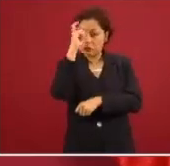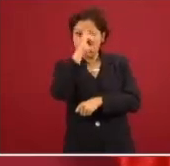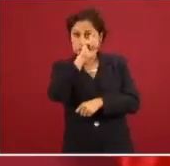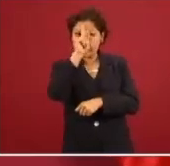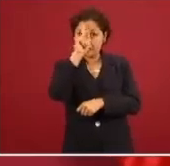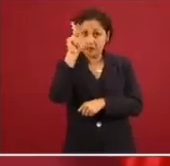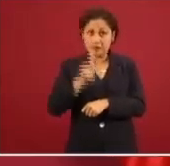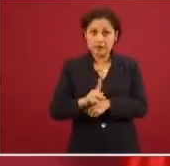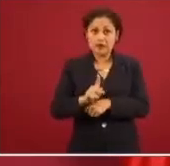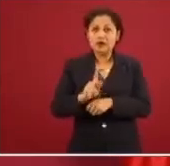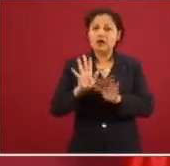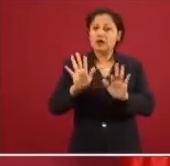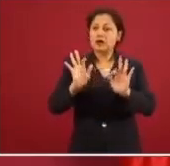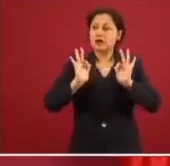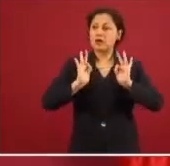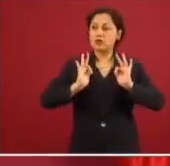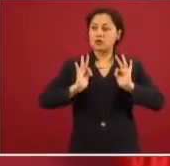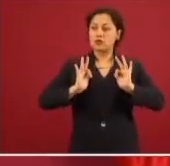la emergencia,